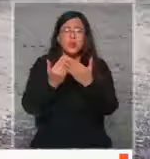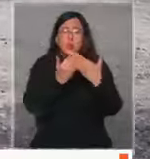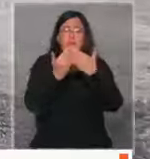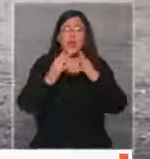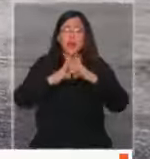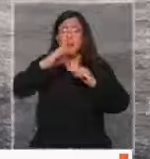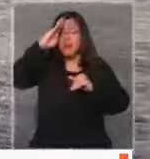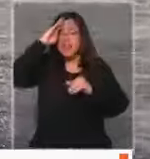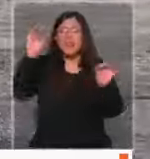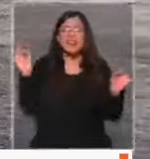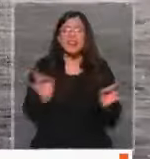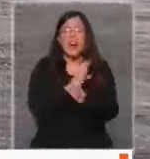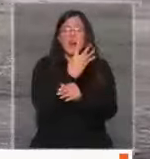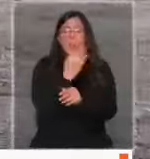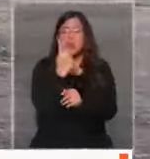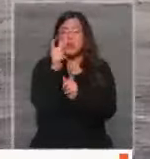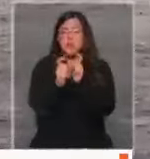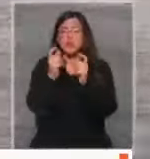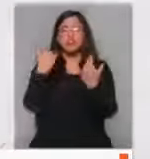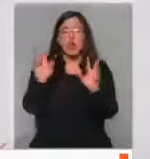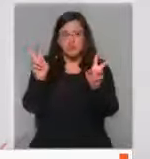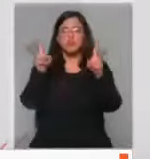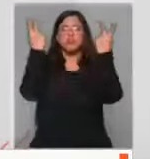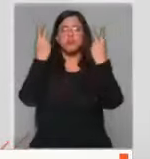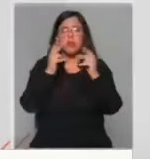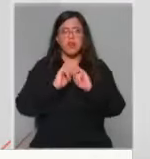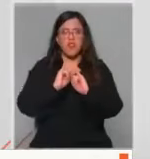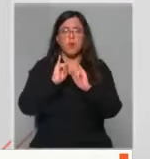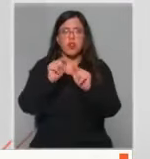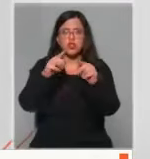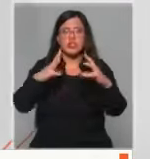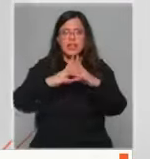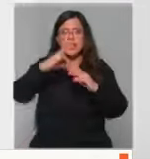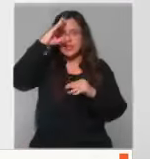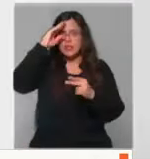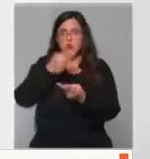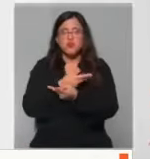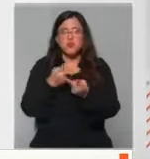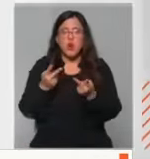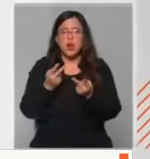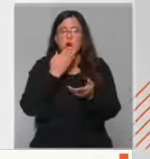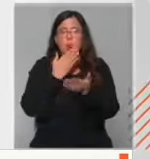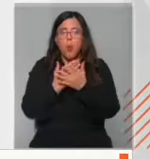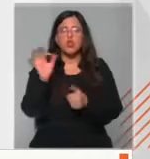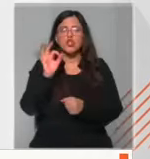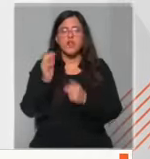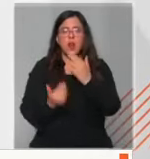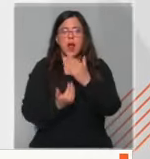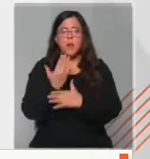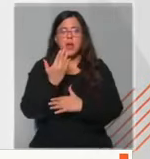otros 41 dados de alta, según este comunicado del ejército publicado la mañana de este sábado.